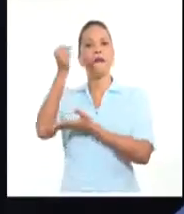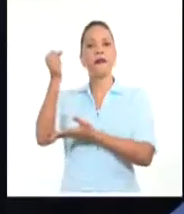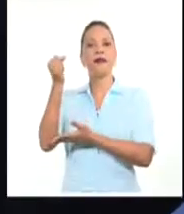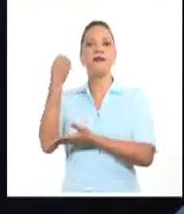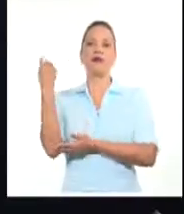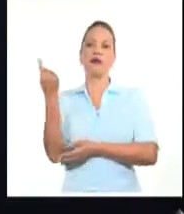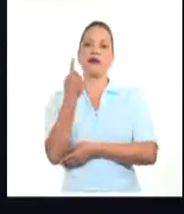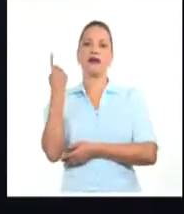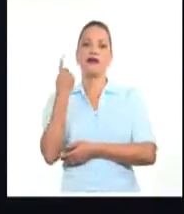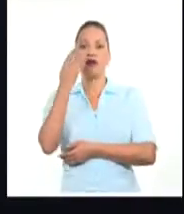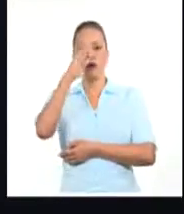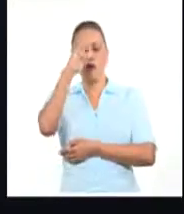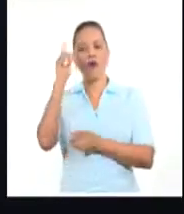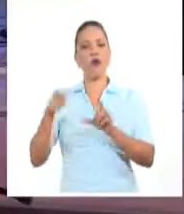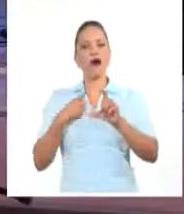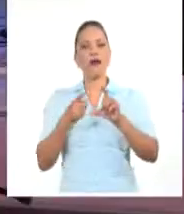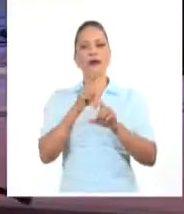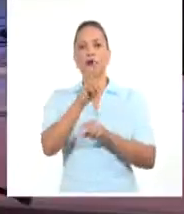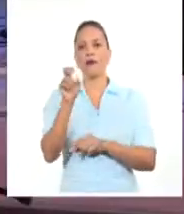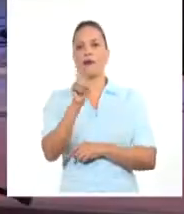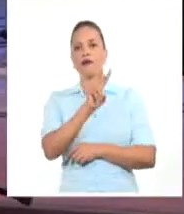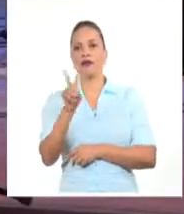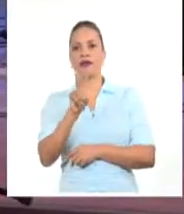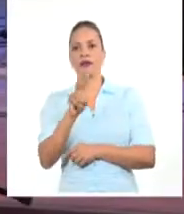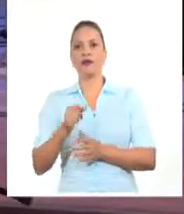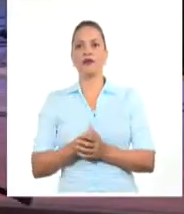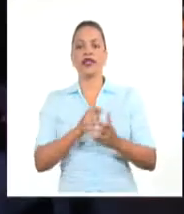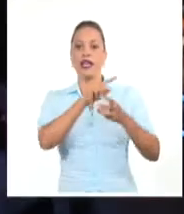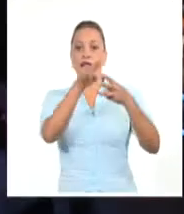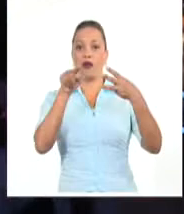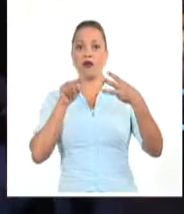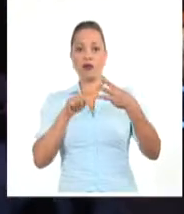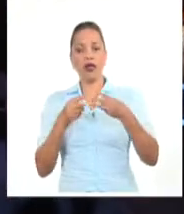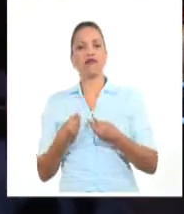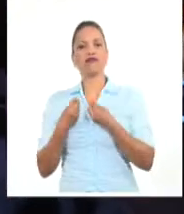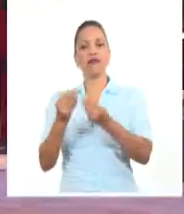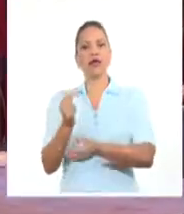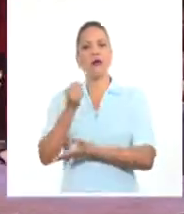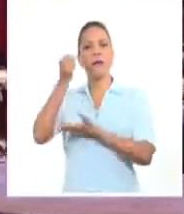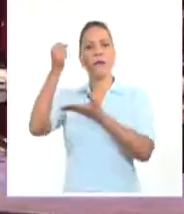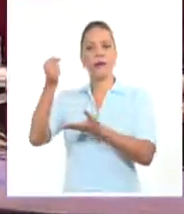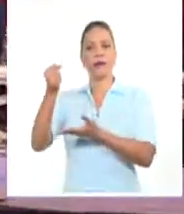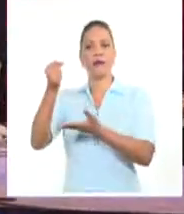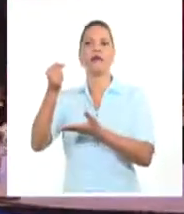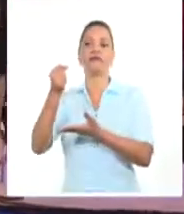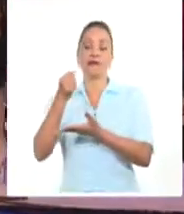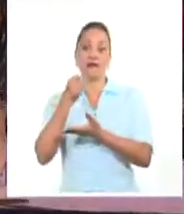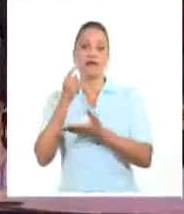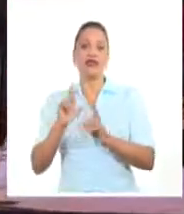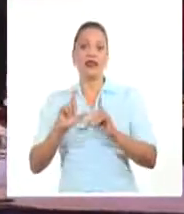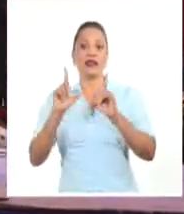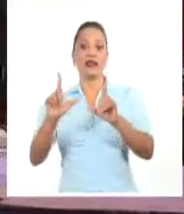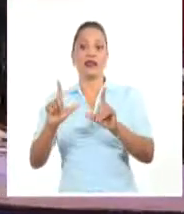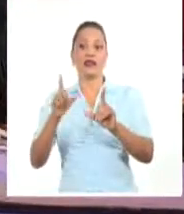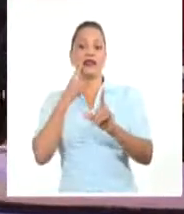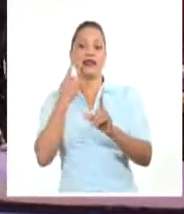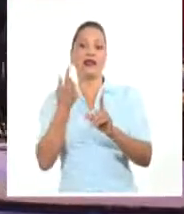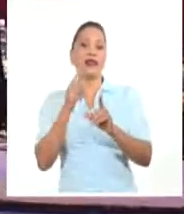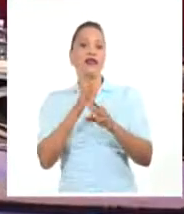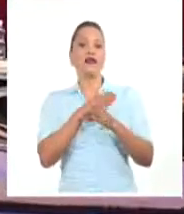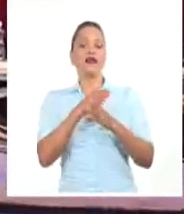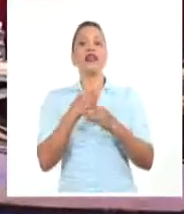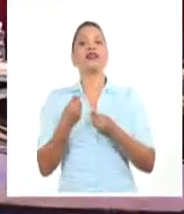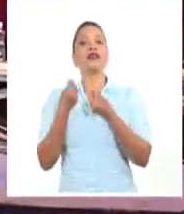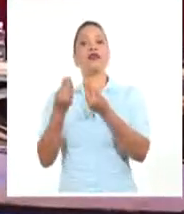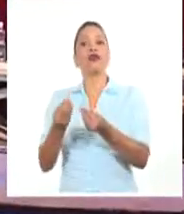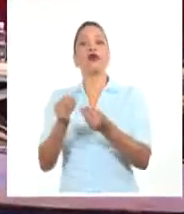Cubadisco 2022. Maribel, Sebastián Chunque y Pilar Boyeros, a quien justamente le fue entregado el galardón de manos de Jorge